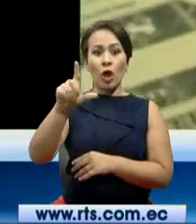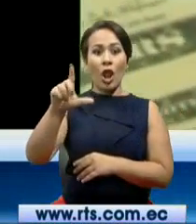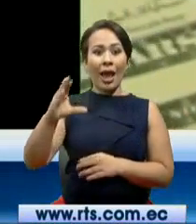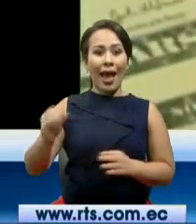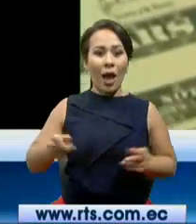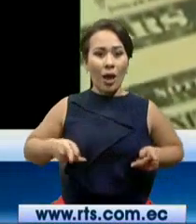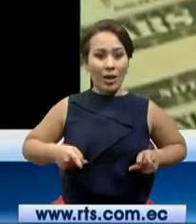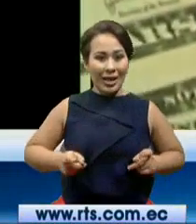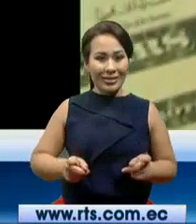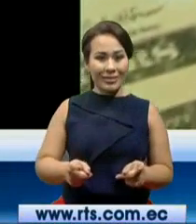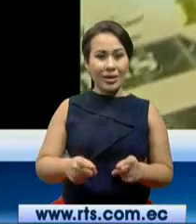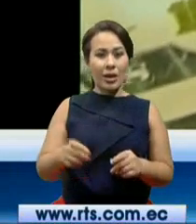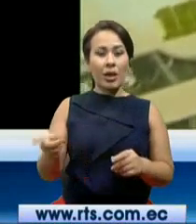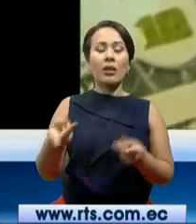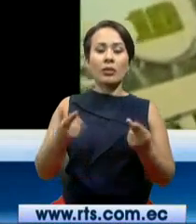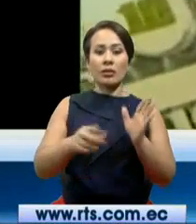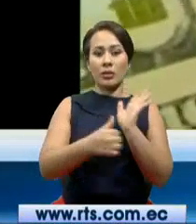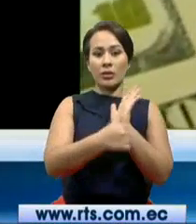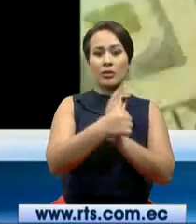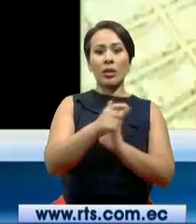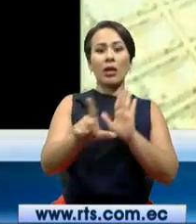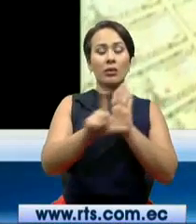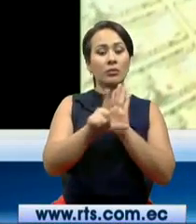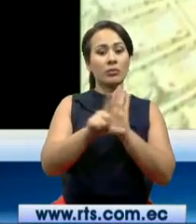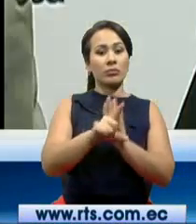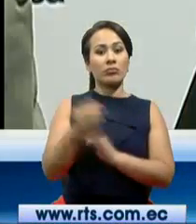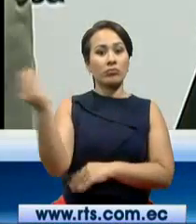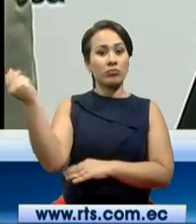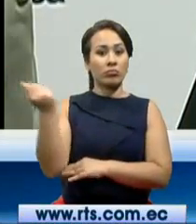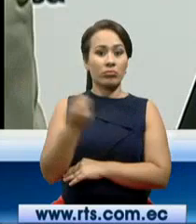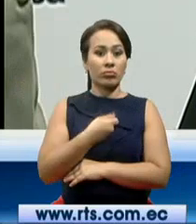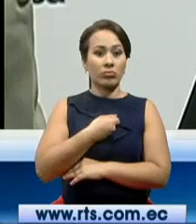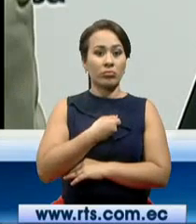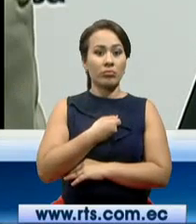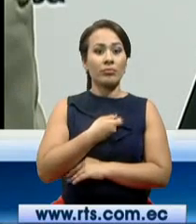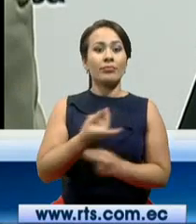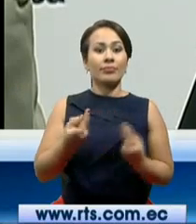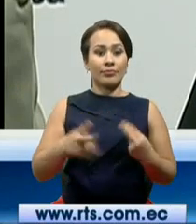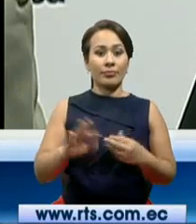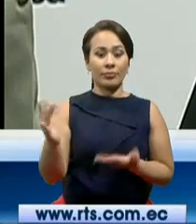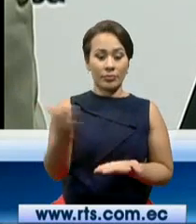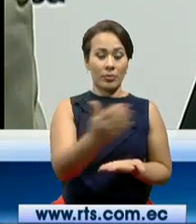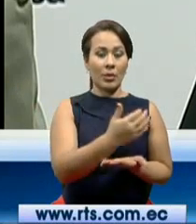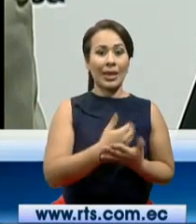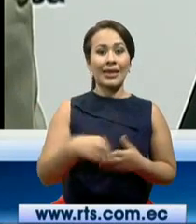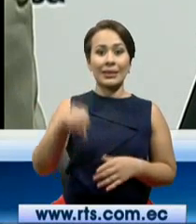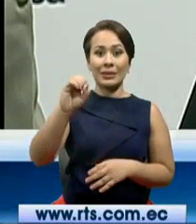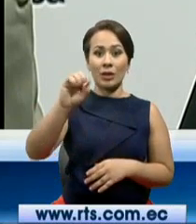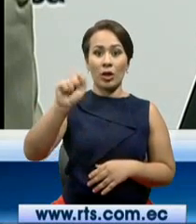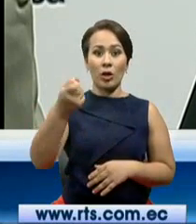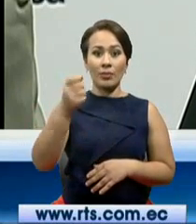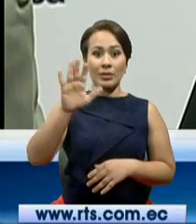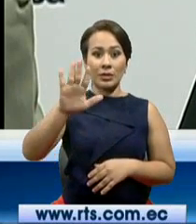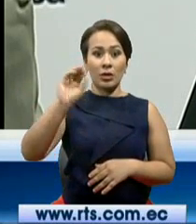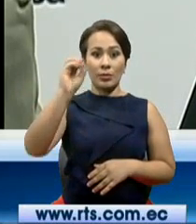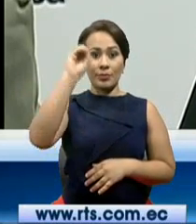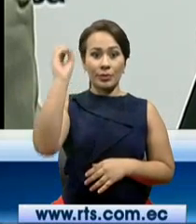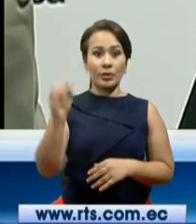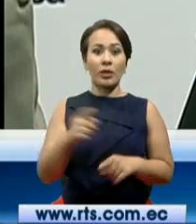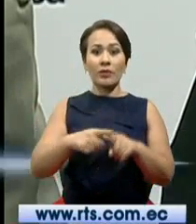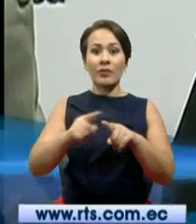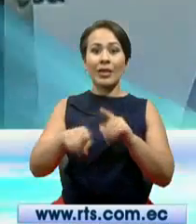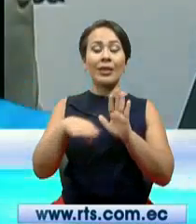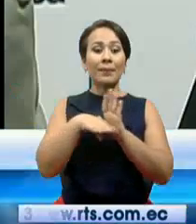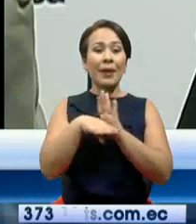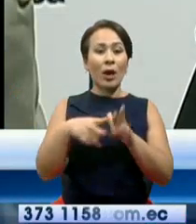contemplada en el Código Orgánico Monetario y Financiero. En base a la recaudación del 0,5% de las